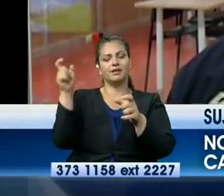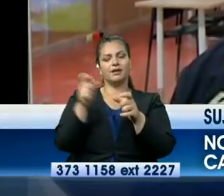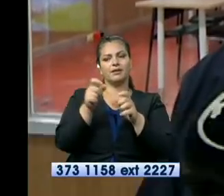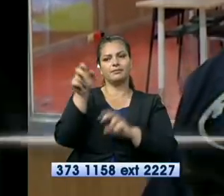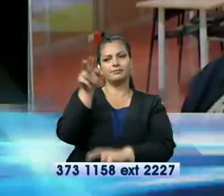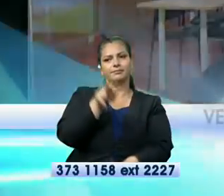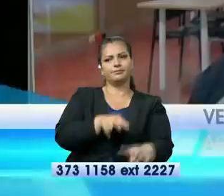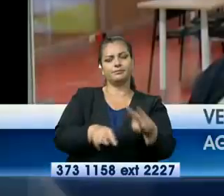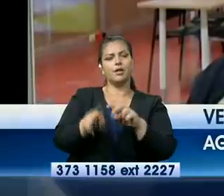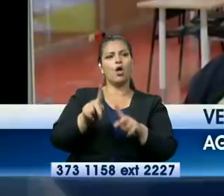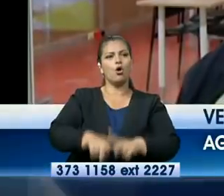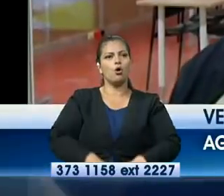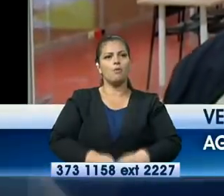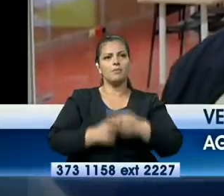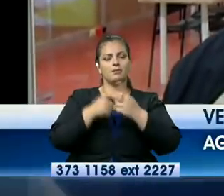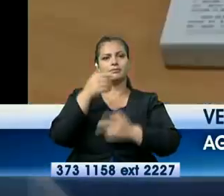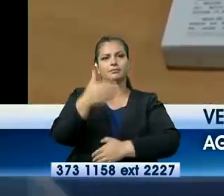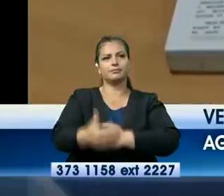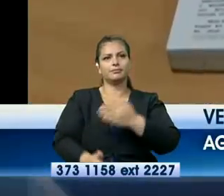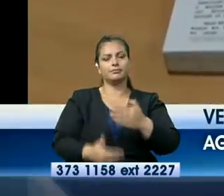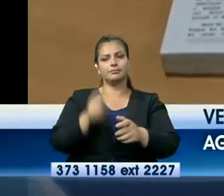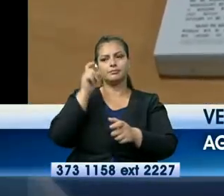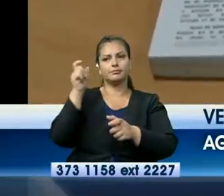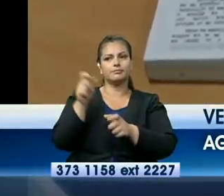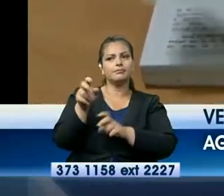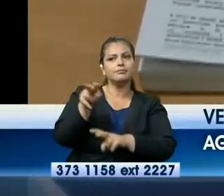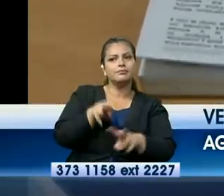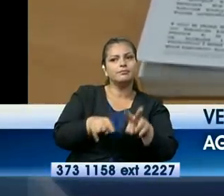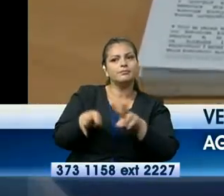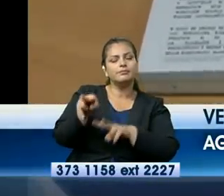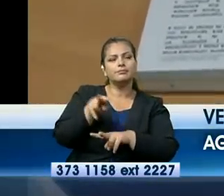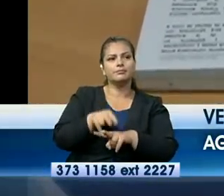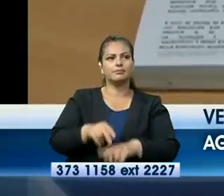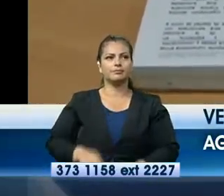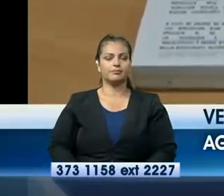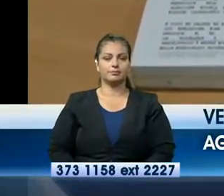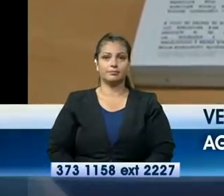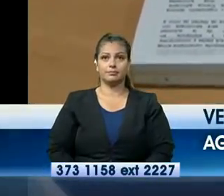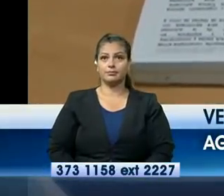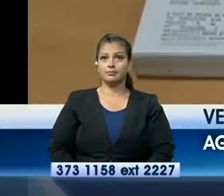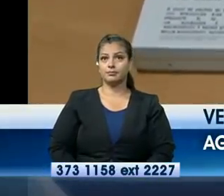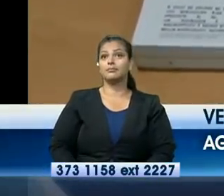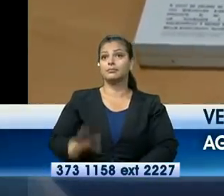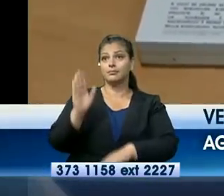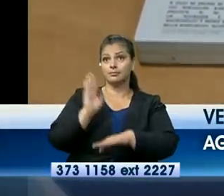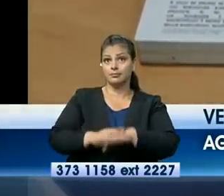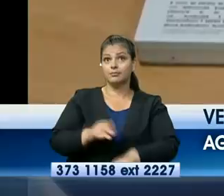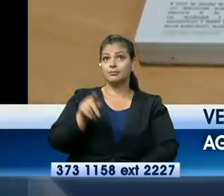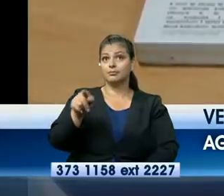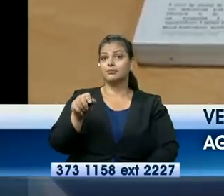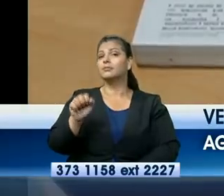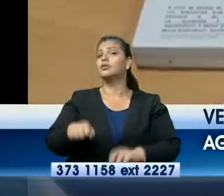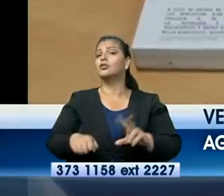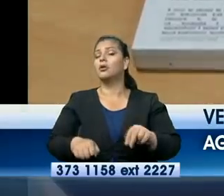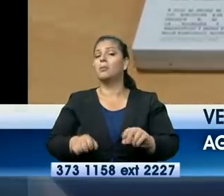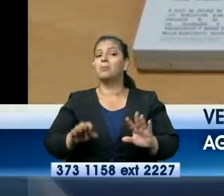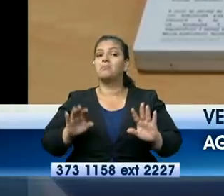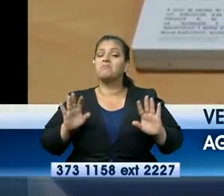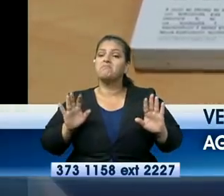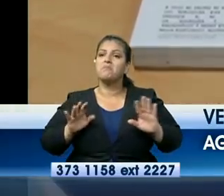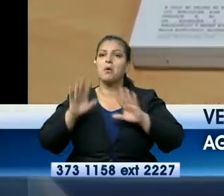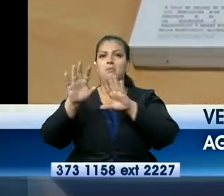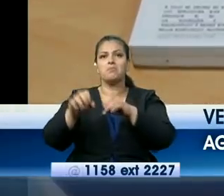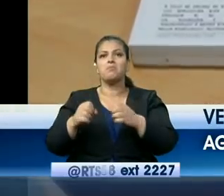instrucción fiscal en contra este ciudadano de ser hallado culpable el sospechoso enfrentaría una pena de hasta